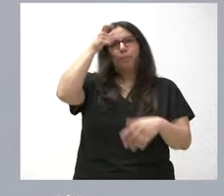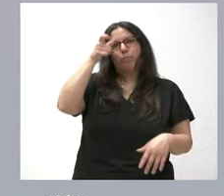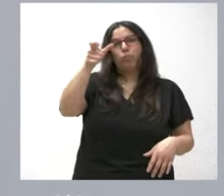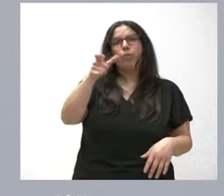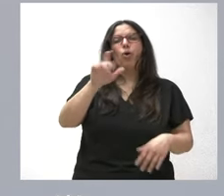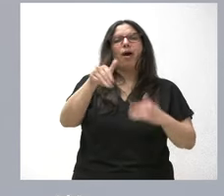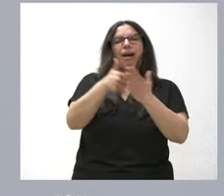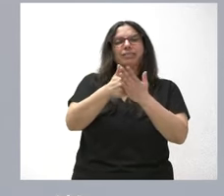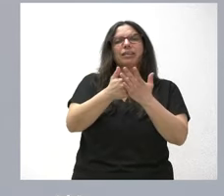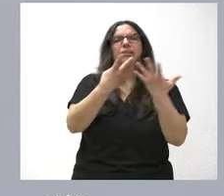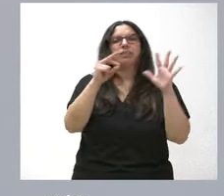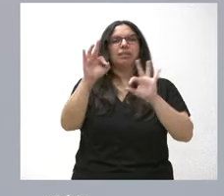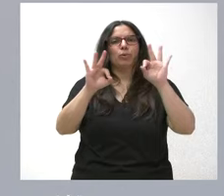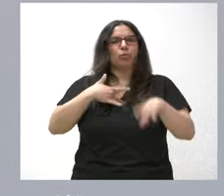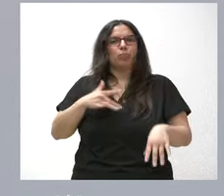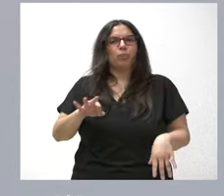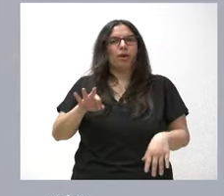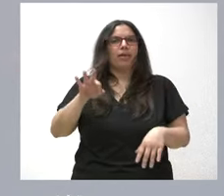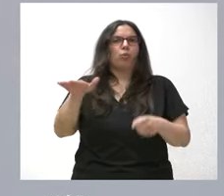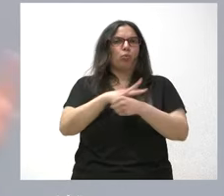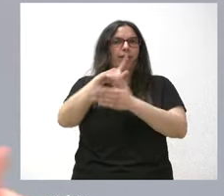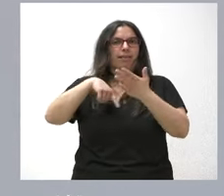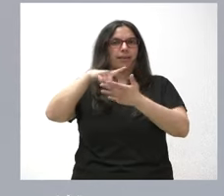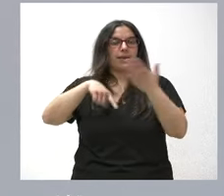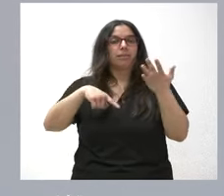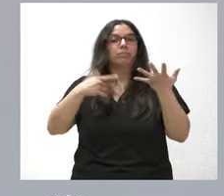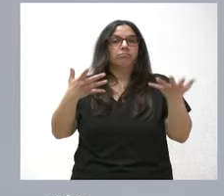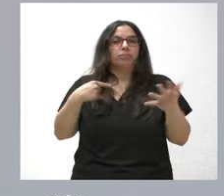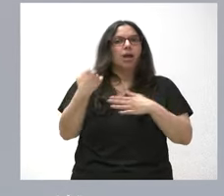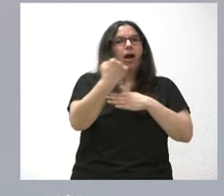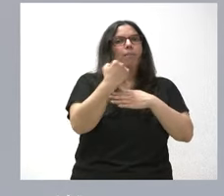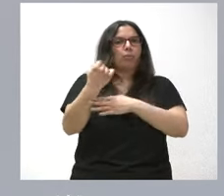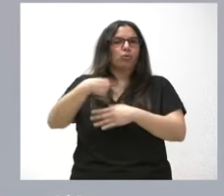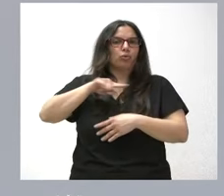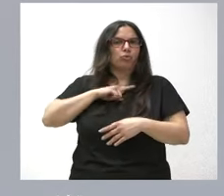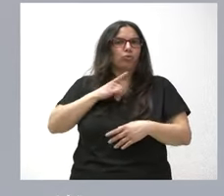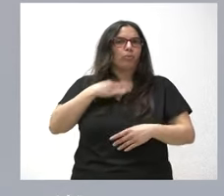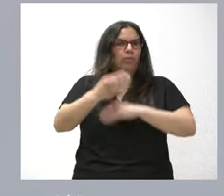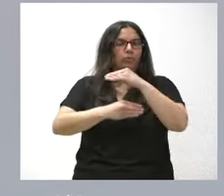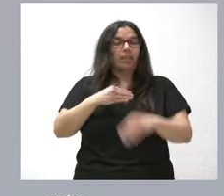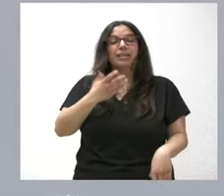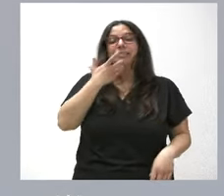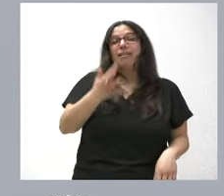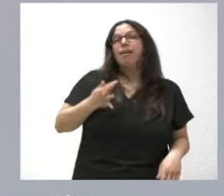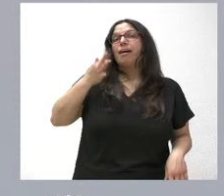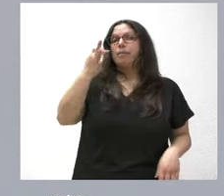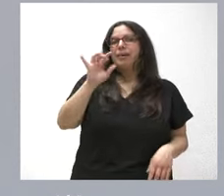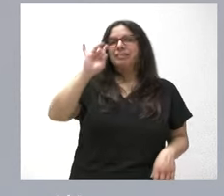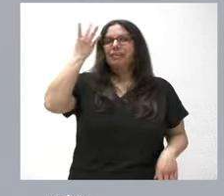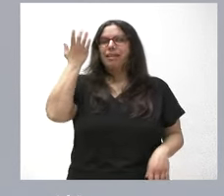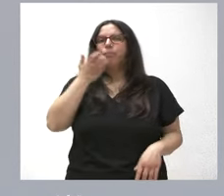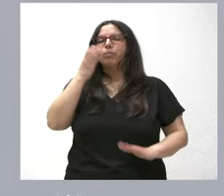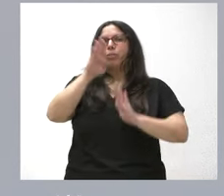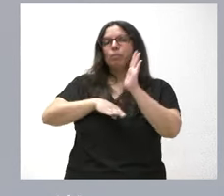hasta el 70%. Del alquiler de estas viviendas y, por tanto, ese es el apoyo que podemos dar. Si a eso añadimos iniciativas como el programa